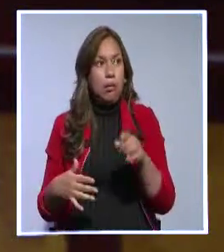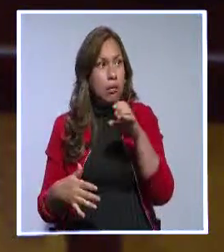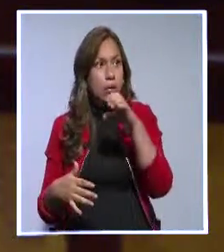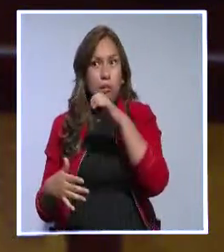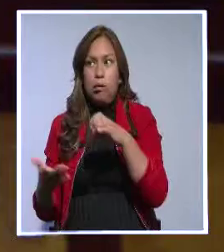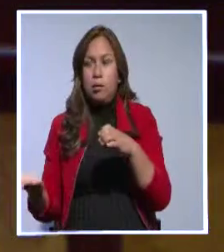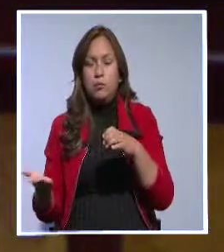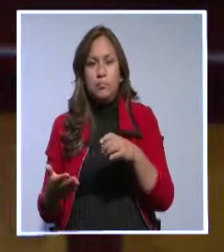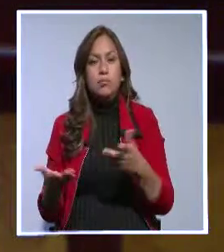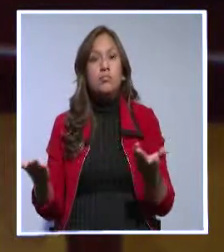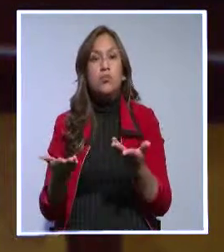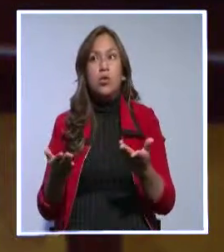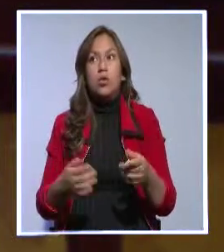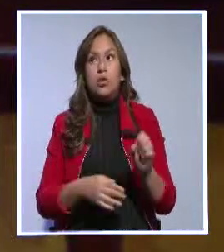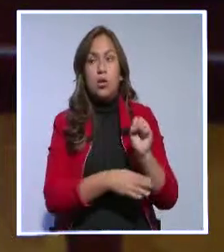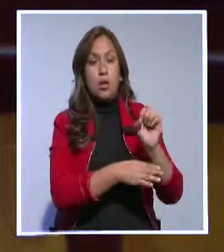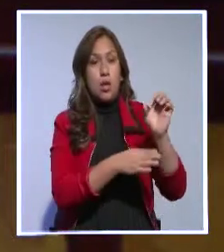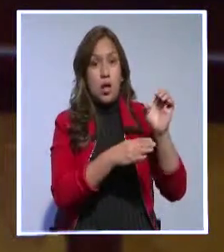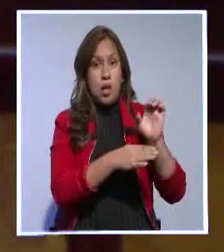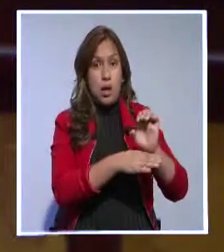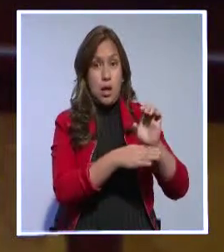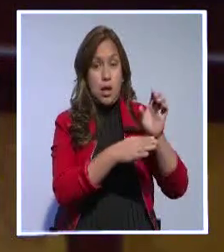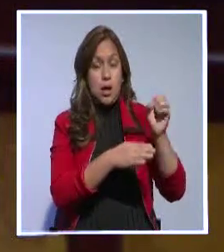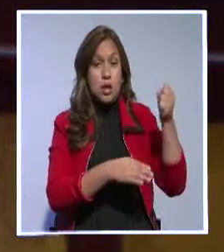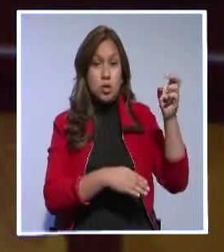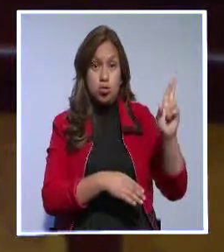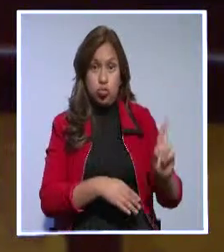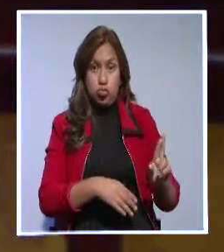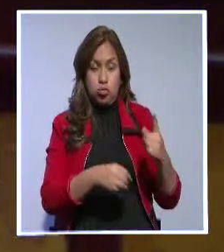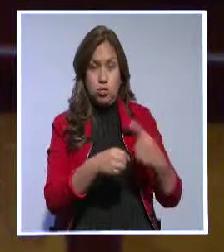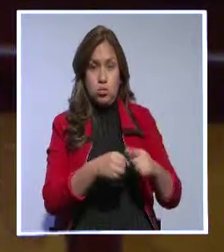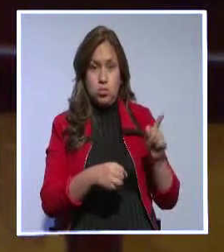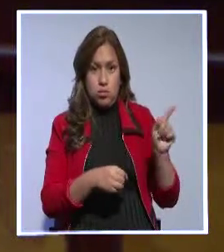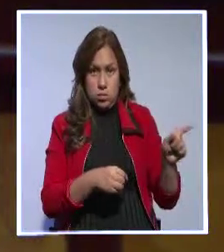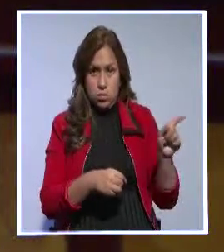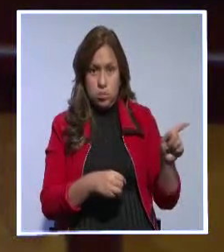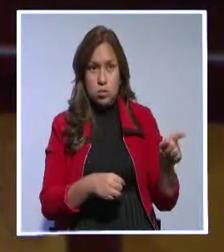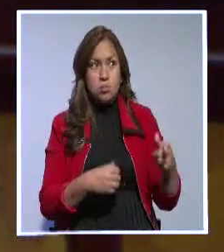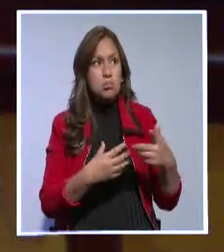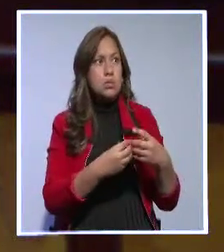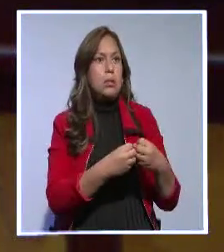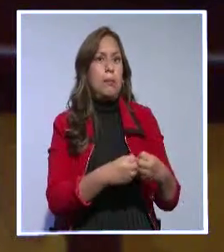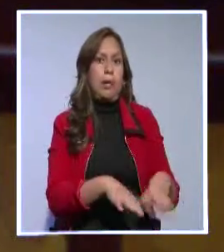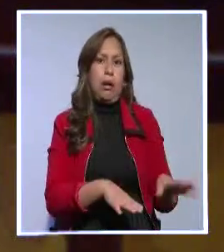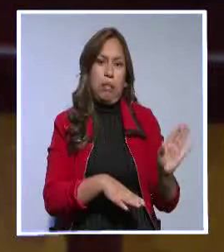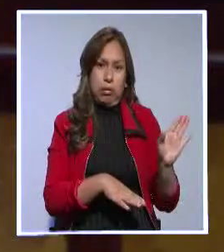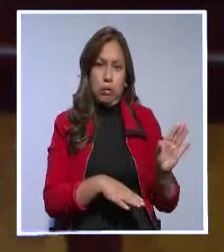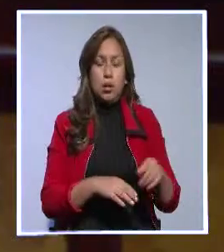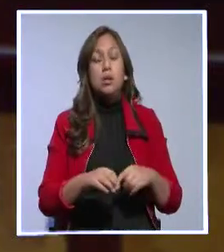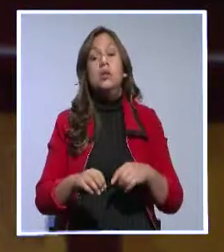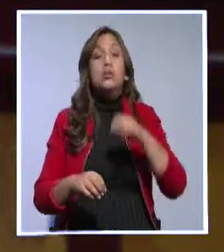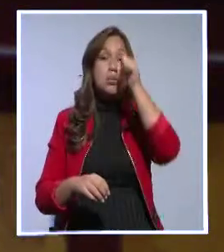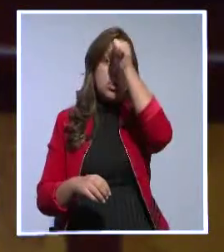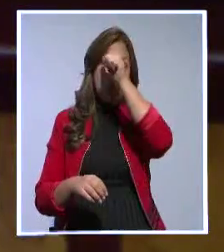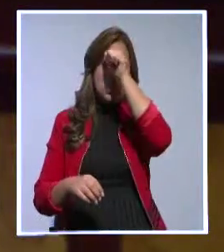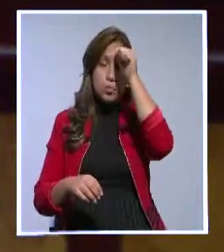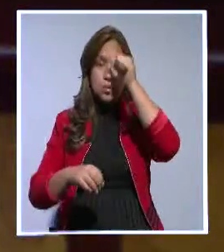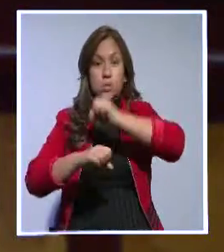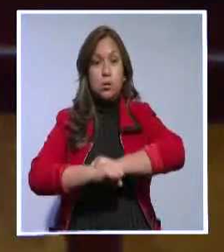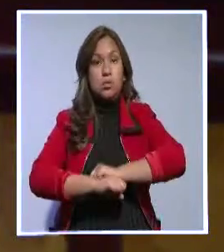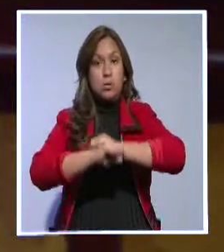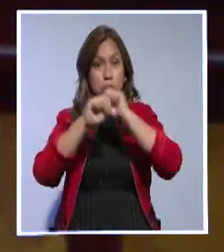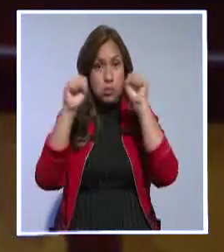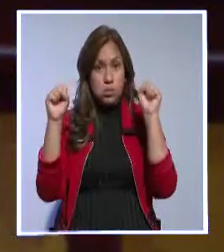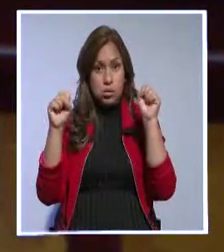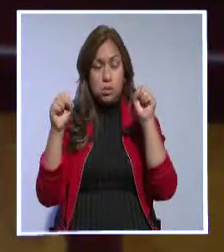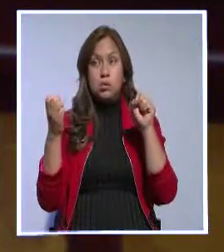sector de la ecuatoriana que ya les comentaba en el sector de los cóndores los condes cóndores y el domingo en la mañana también en el